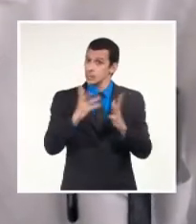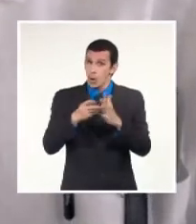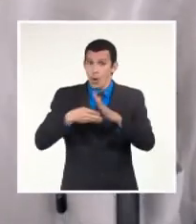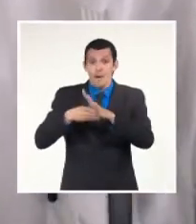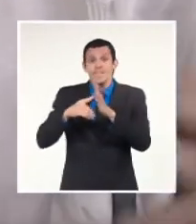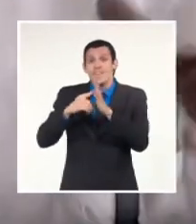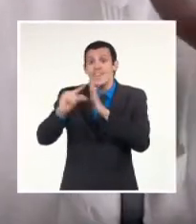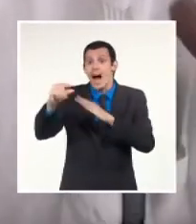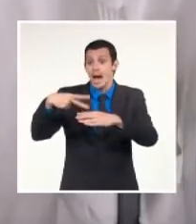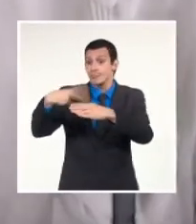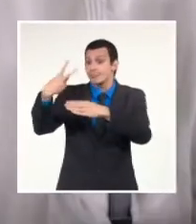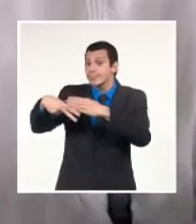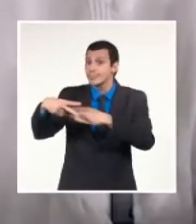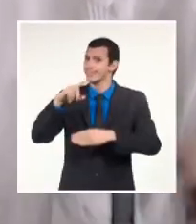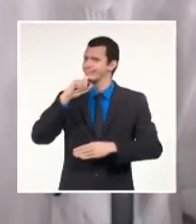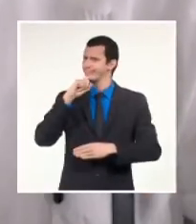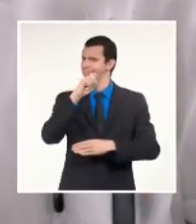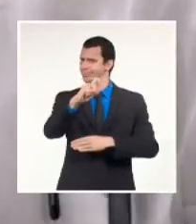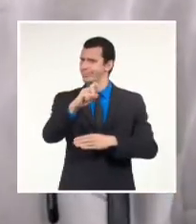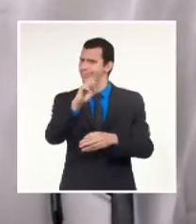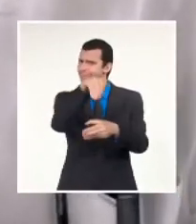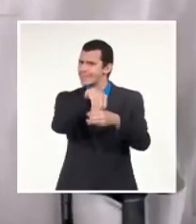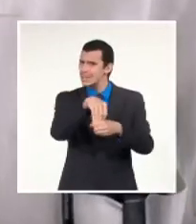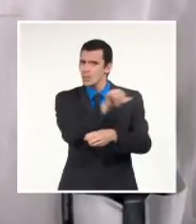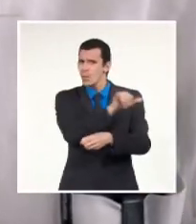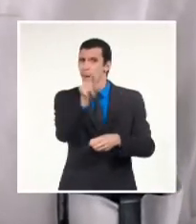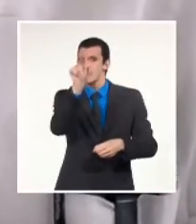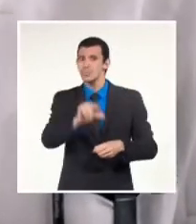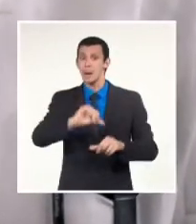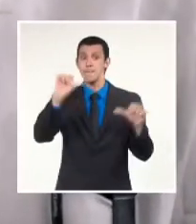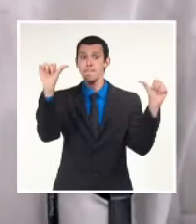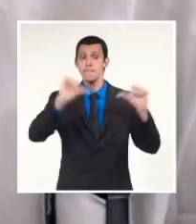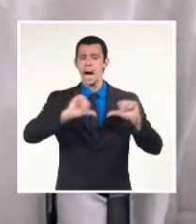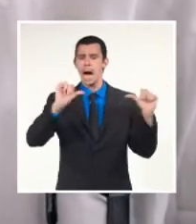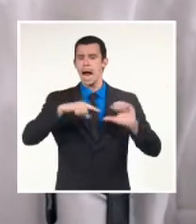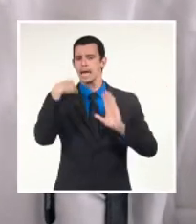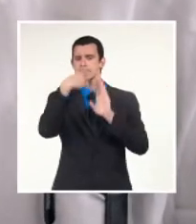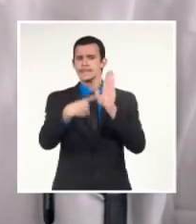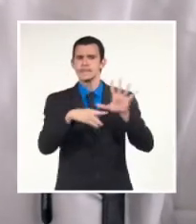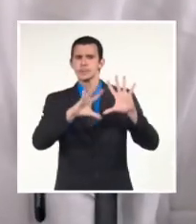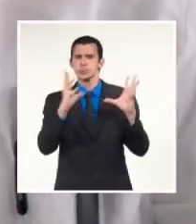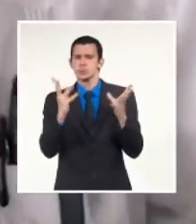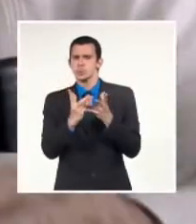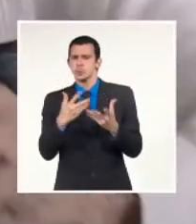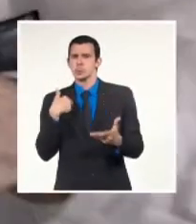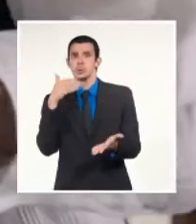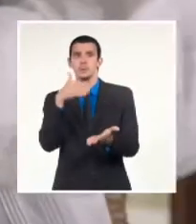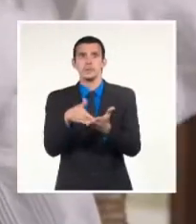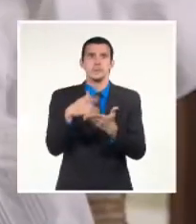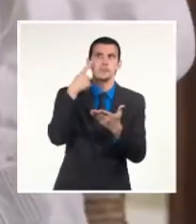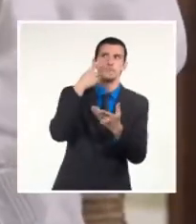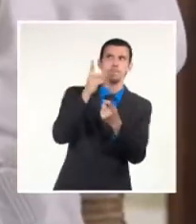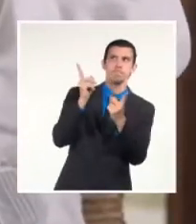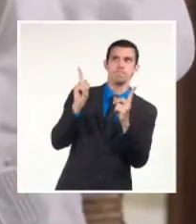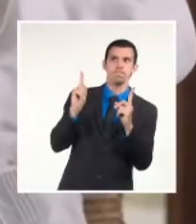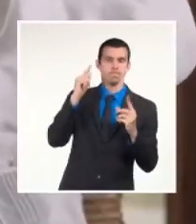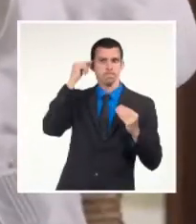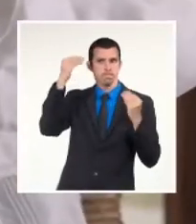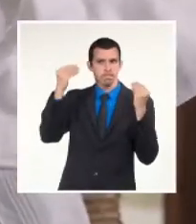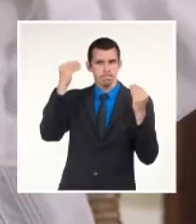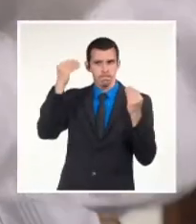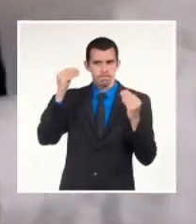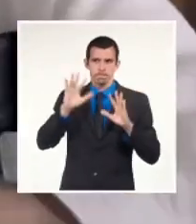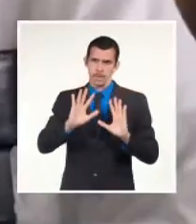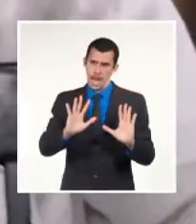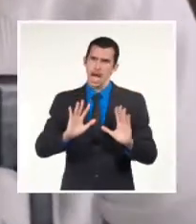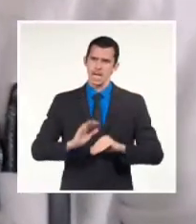Y de hombres de mucho peligro y qué sé yo qué. Pues, ¿qué pasa? El primer domingo que salgo al